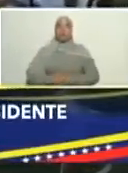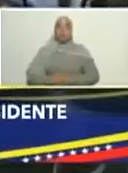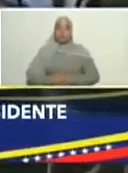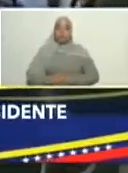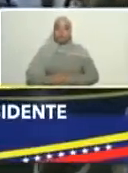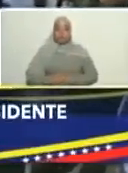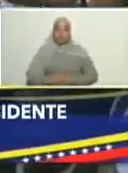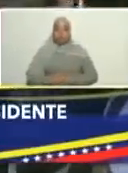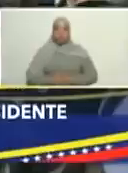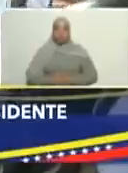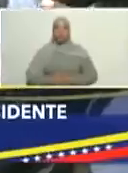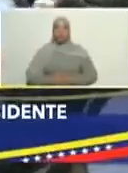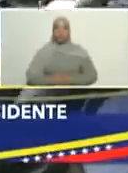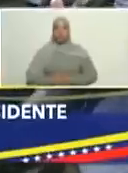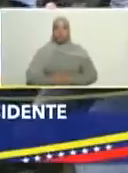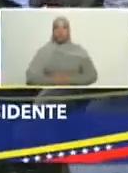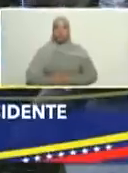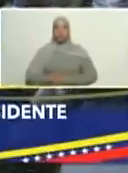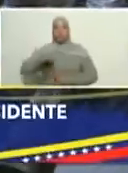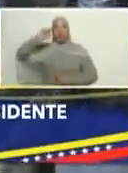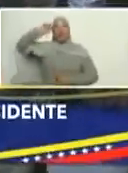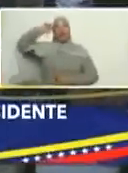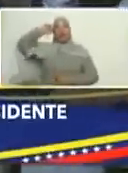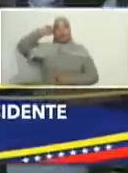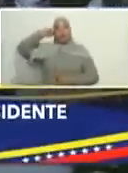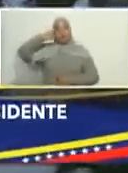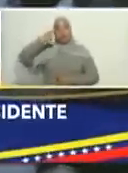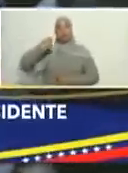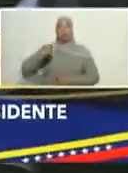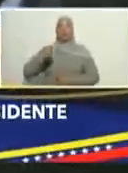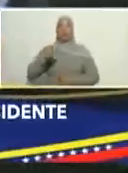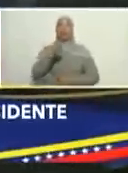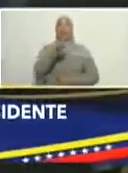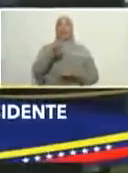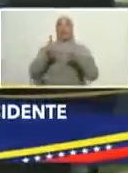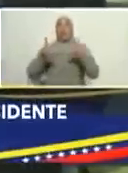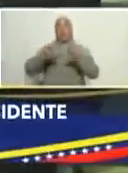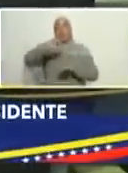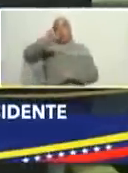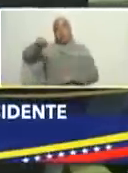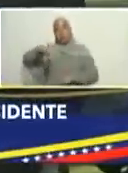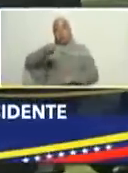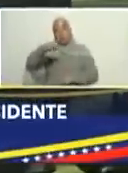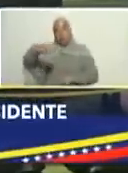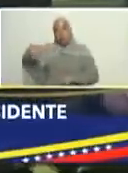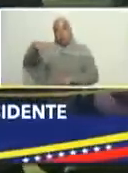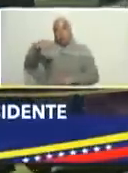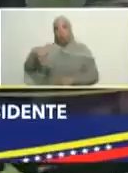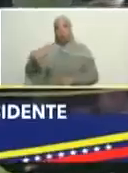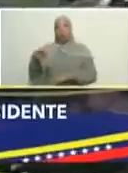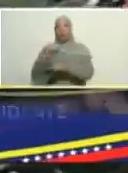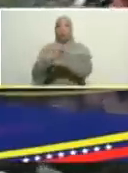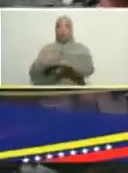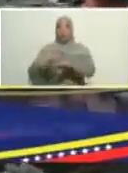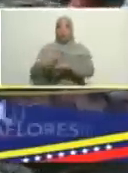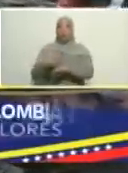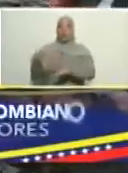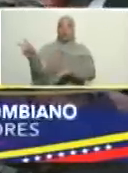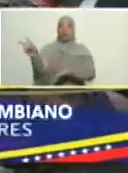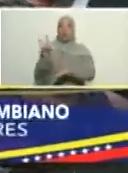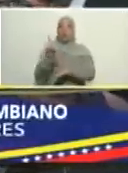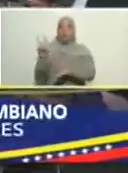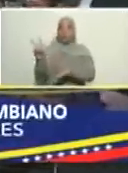naciones. Recordemos además que el 28 de julio fue el primer encuentro entre funcionarios tanto de Colombia como de Venezuela,